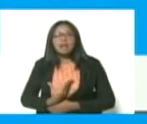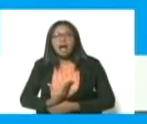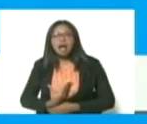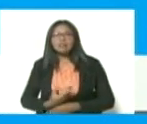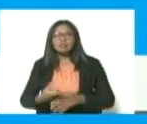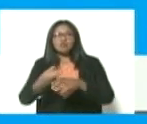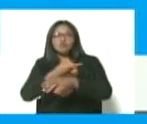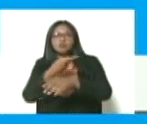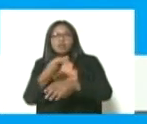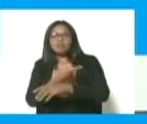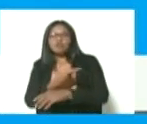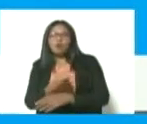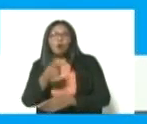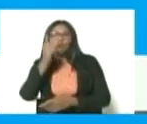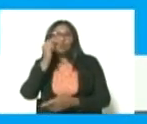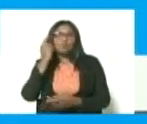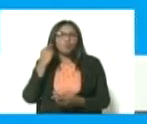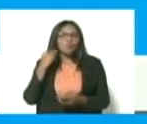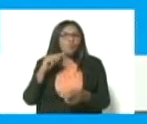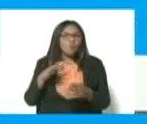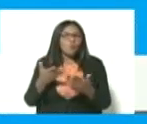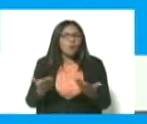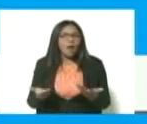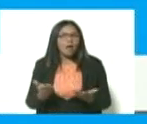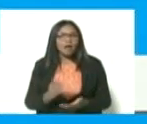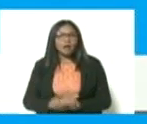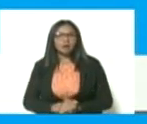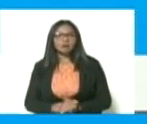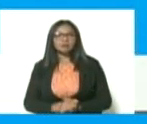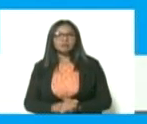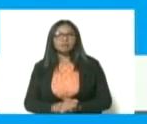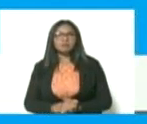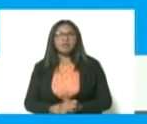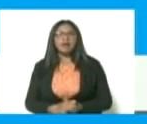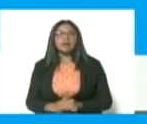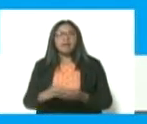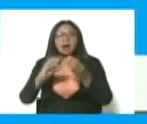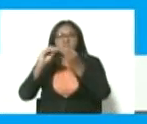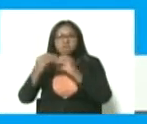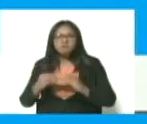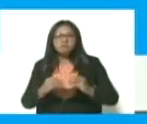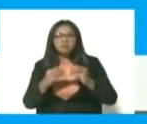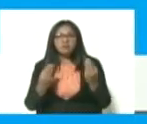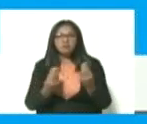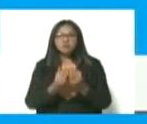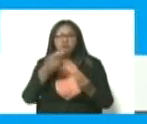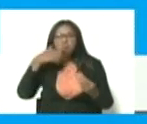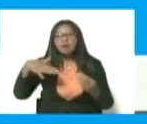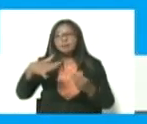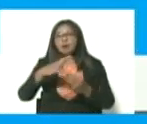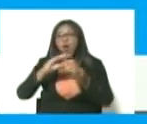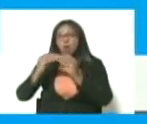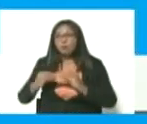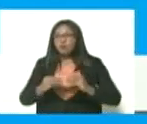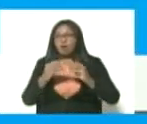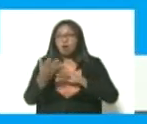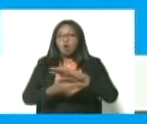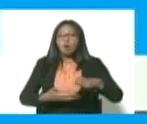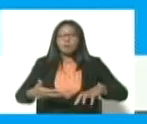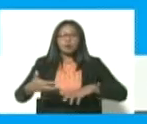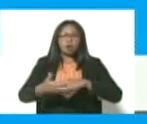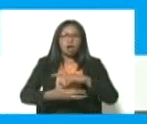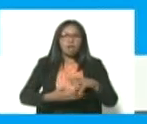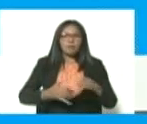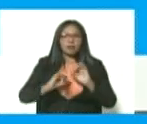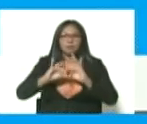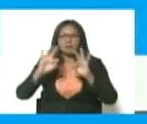del gobernador, de la alcaldesa, la gobernadora, de lidiar los problemas junto al pueblo, junto a los ciudadanos y ciudadanas,